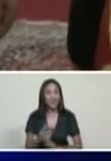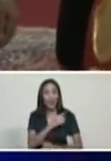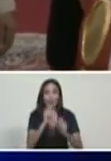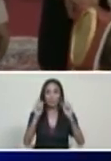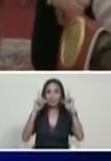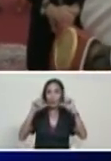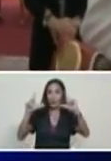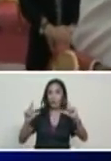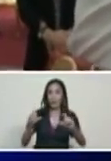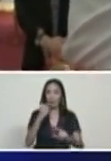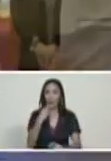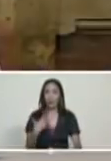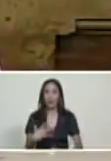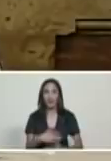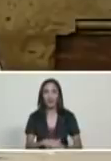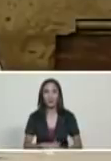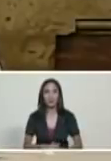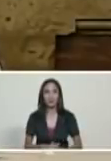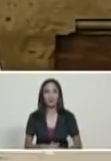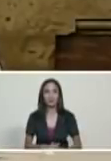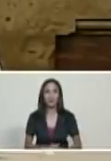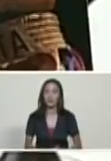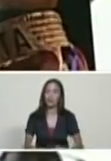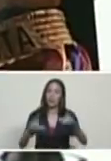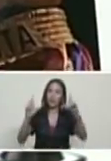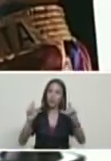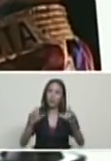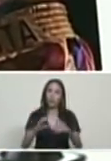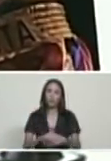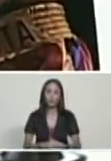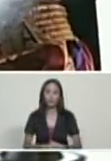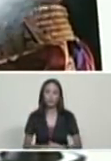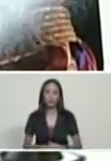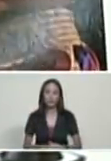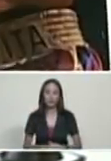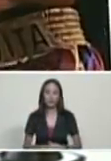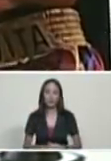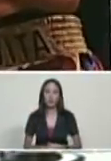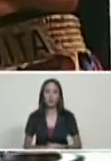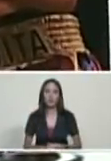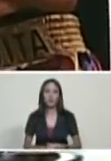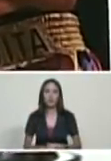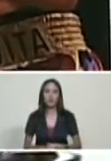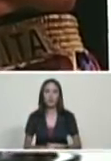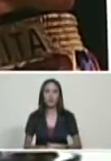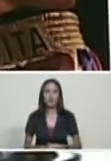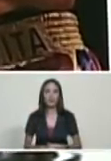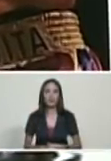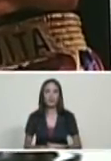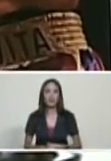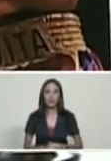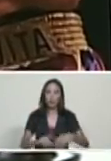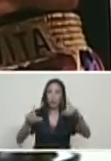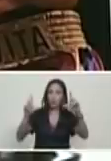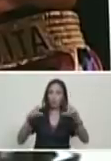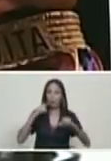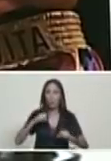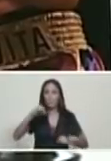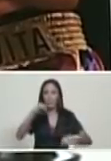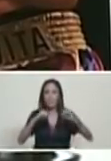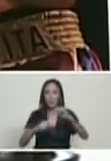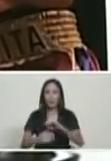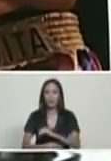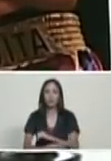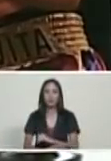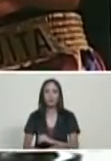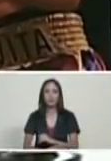impresionante, si pudiéramos mostrar aquí en cámara. Aquí está noqueando. Mira esta derecha.